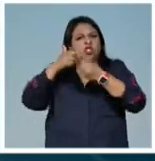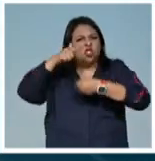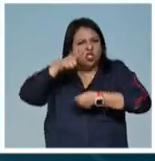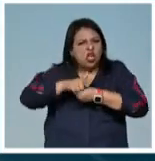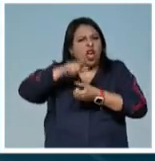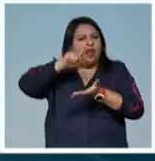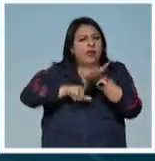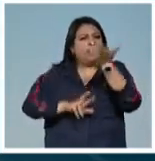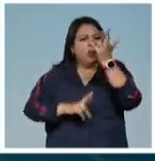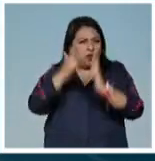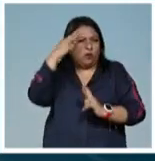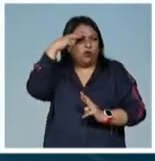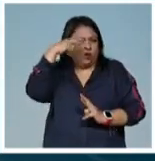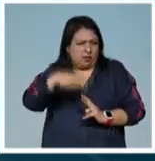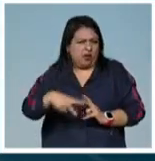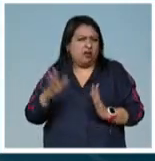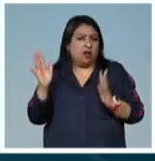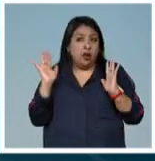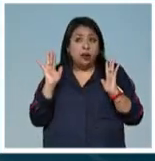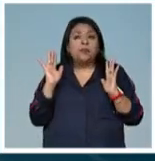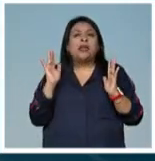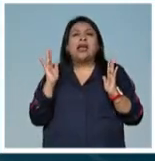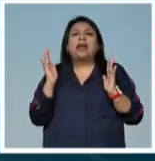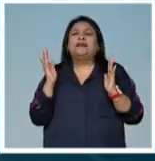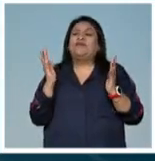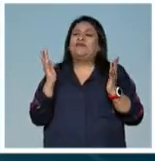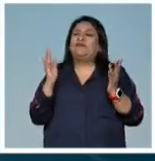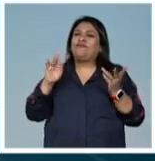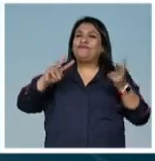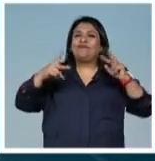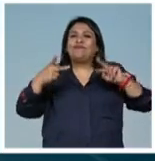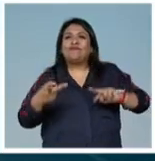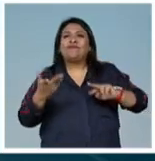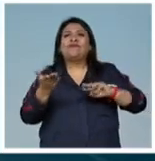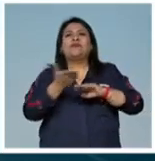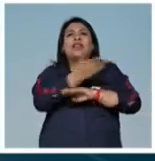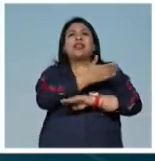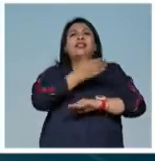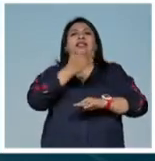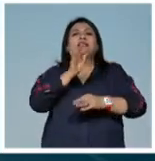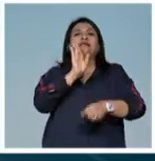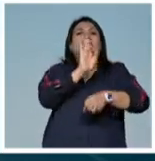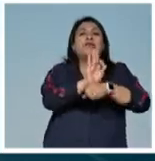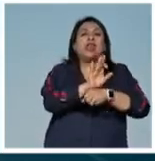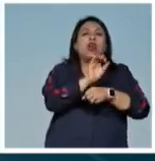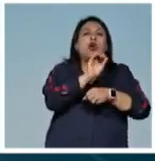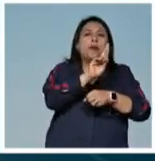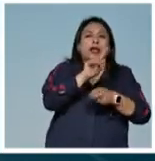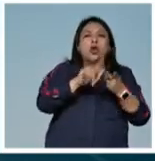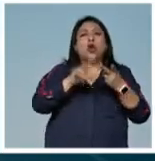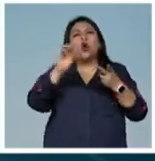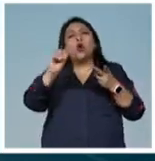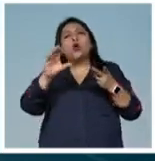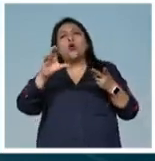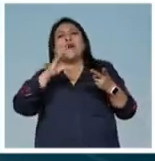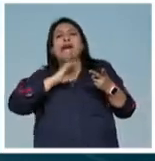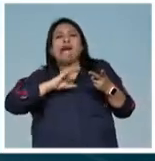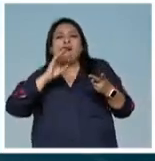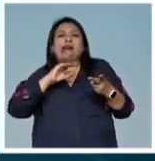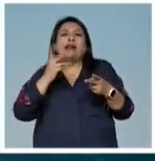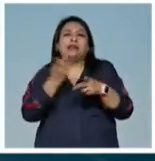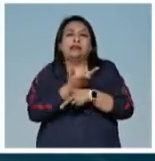la Revolución Mexicana, en contraposición con la versión de los obregonistas o la versión de los carrancistas de qué fue